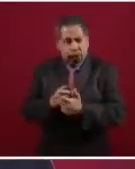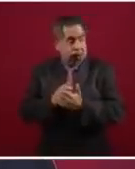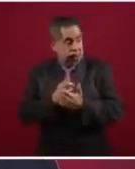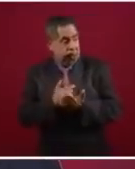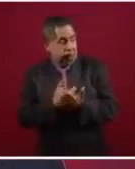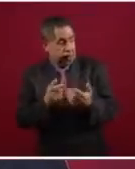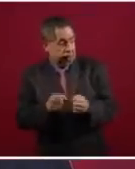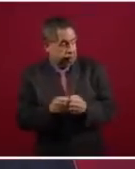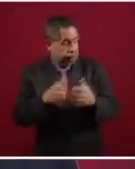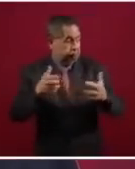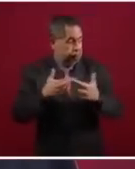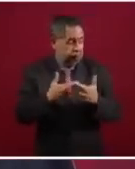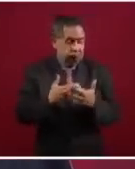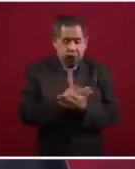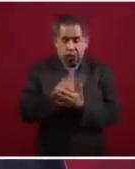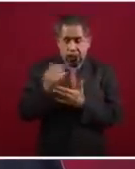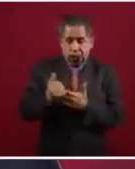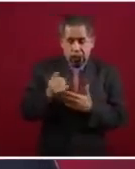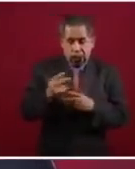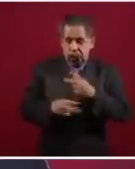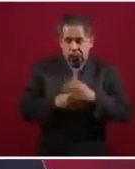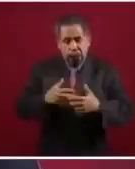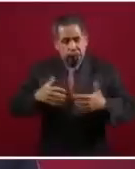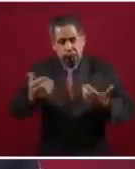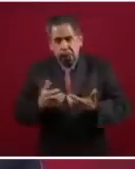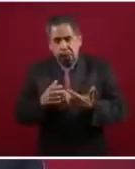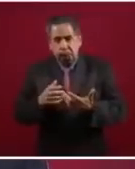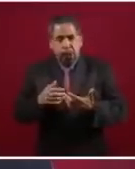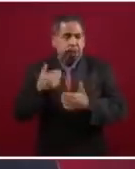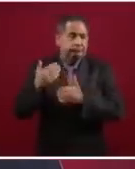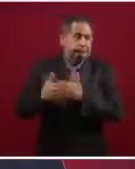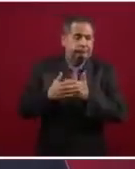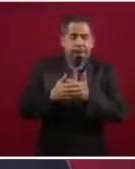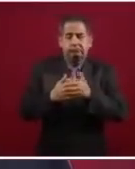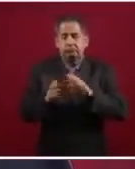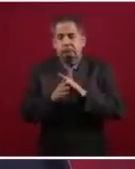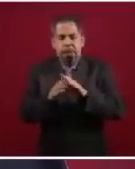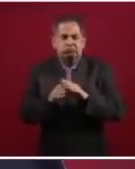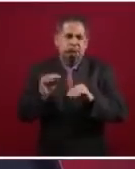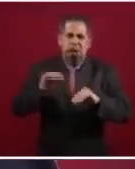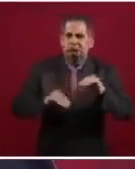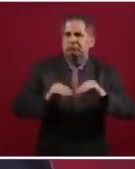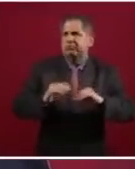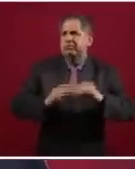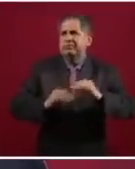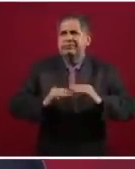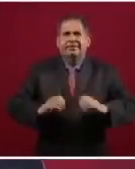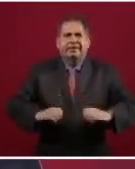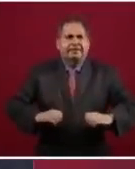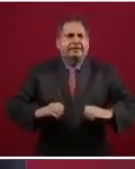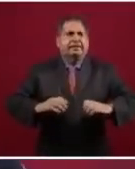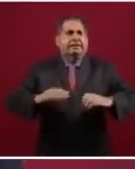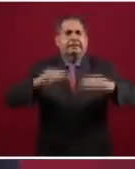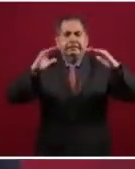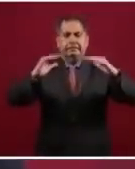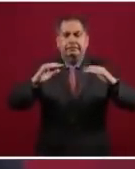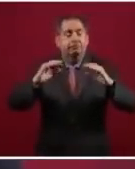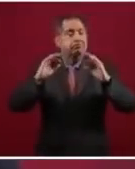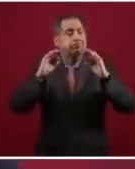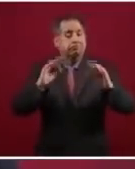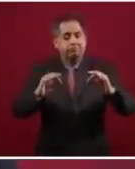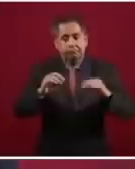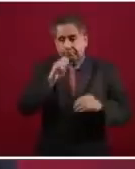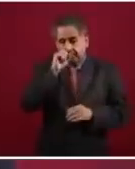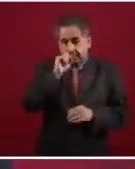para hacer un levantamiento de toda la infraestructura y una